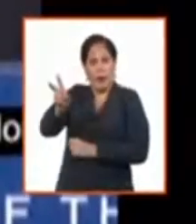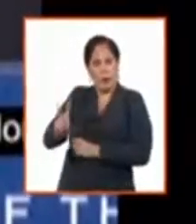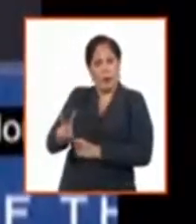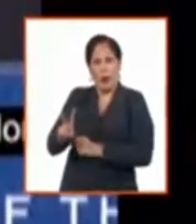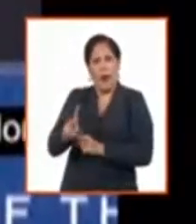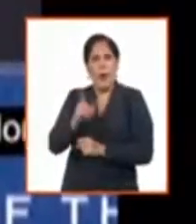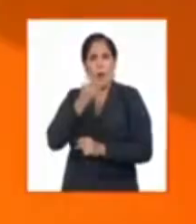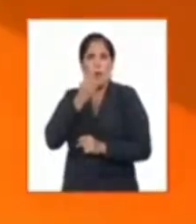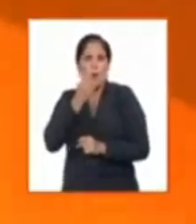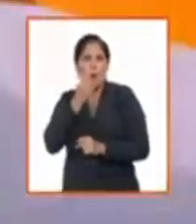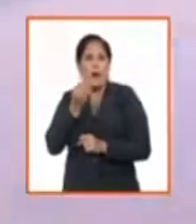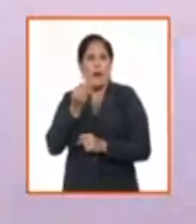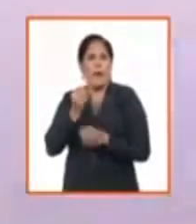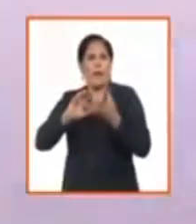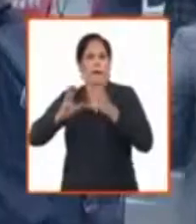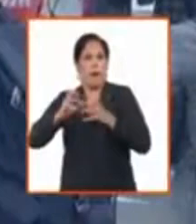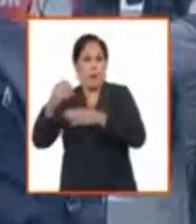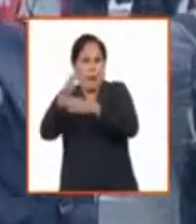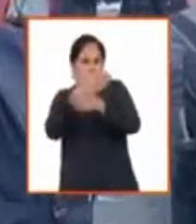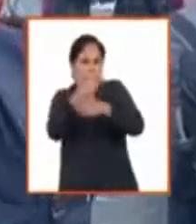y es confort